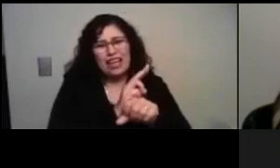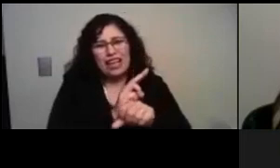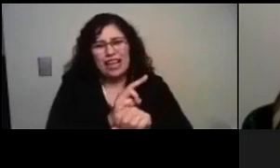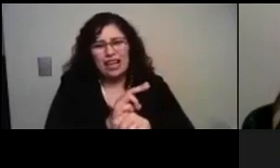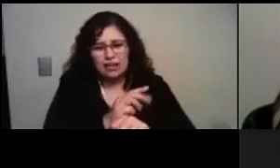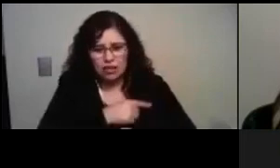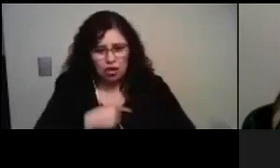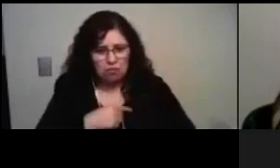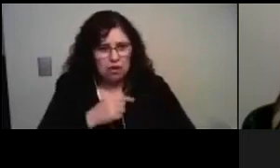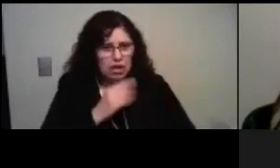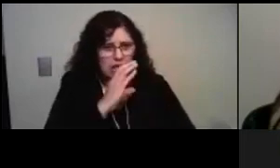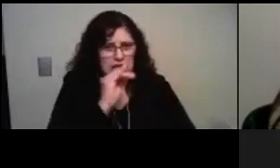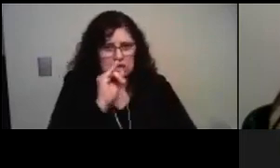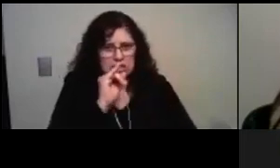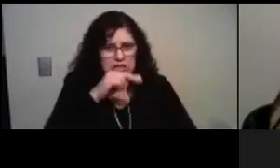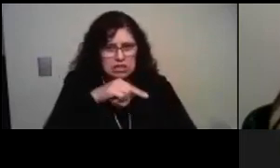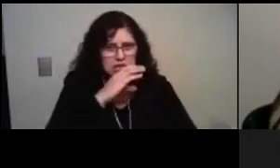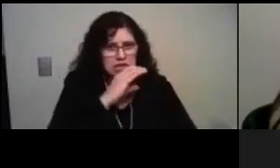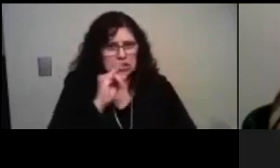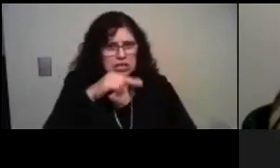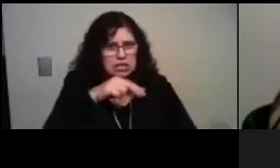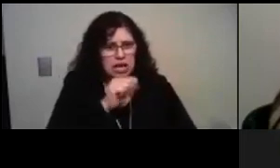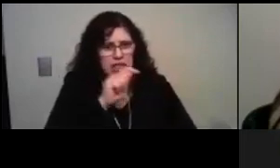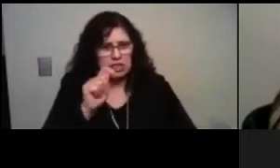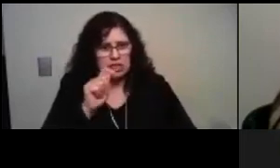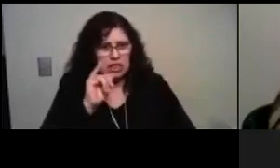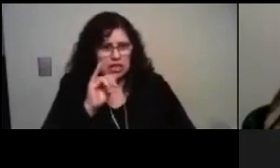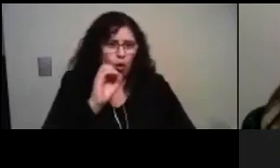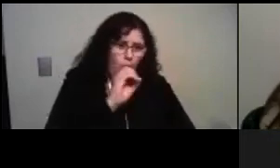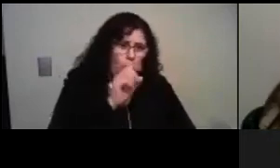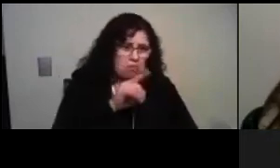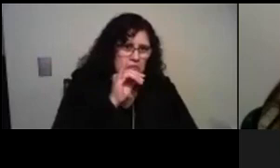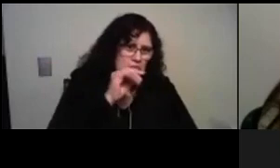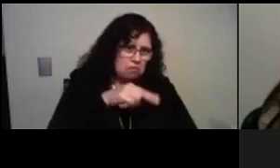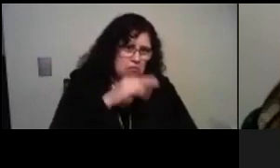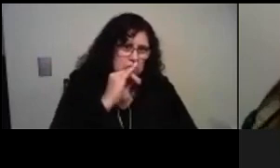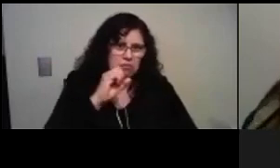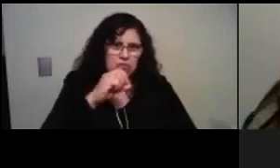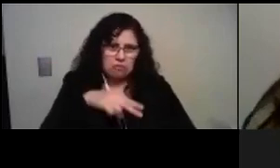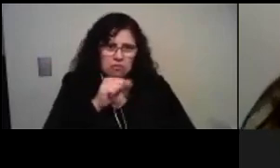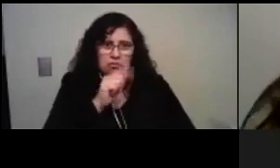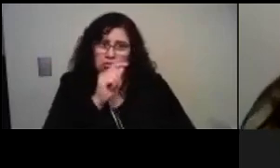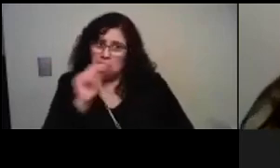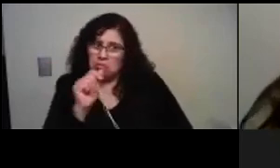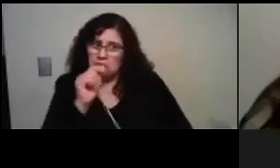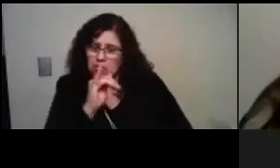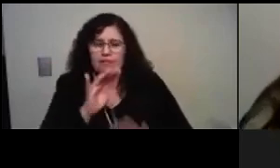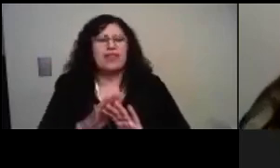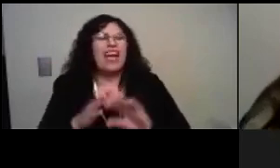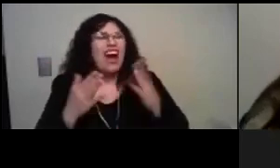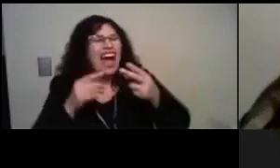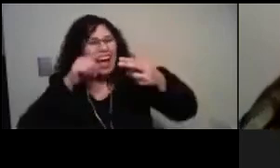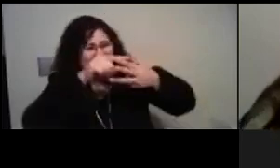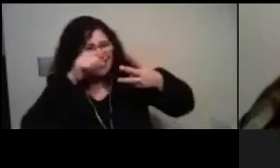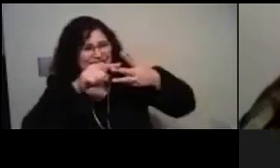como, no sé si como primeros auxilios, pero evalúa tres signos de los Ujú, accidentes